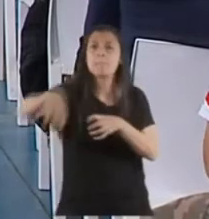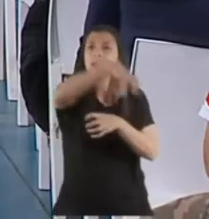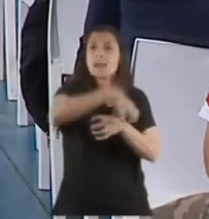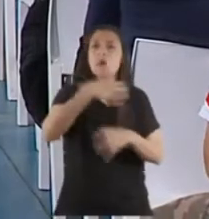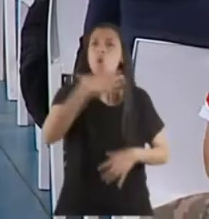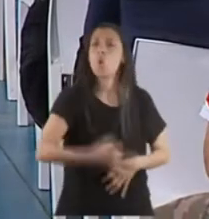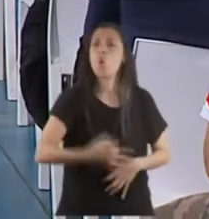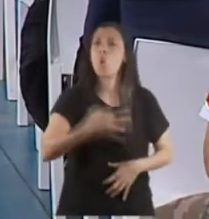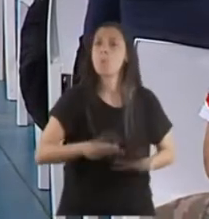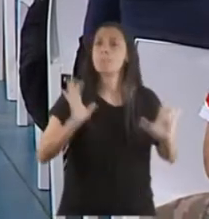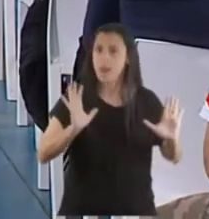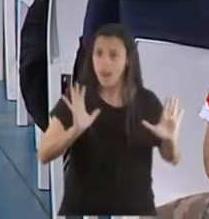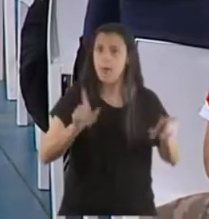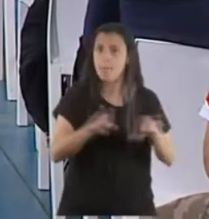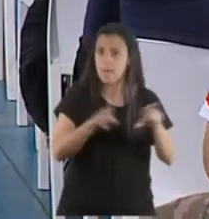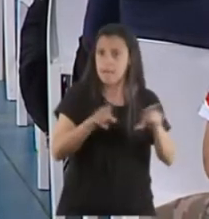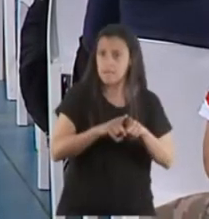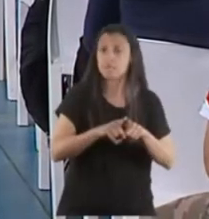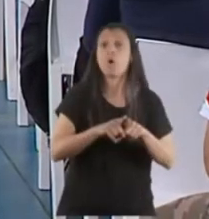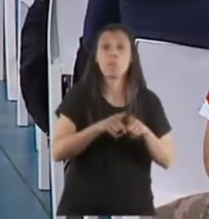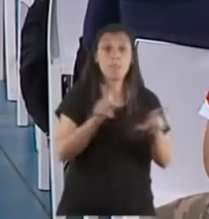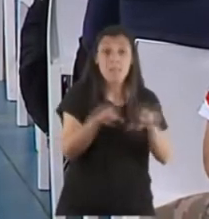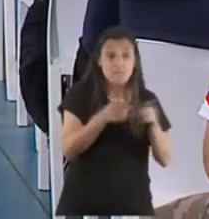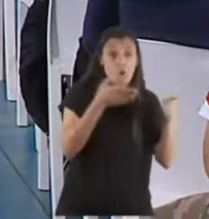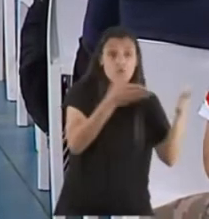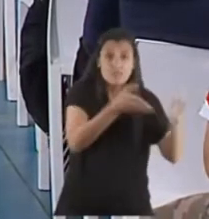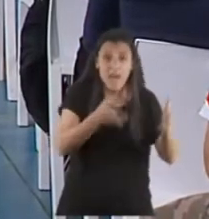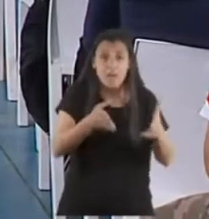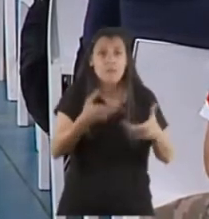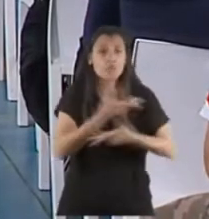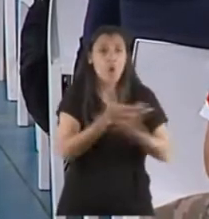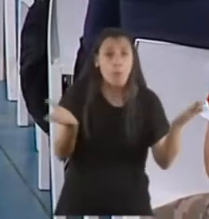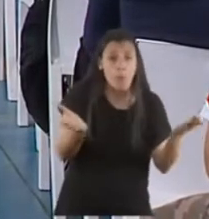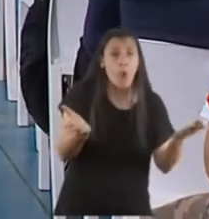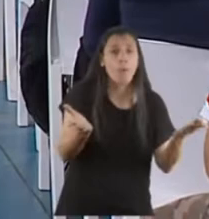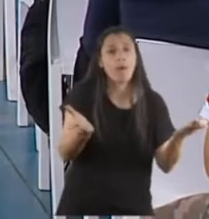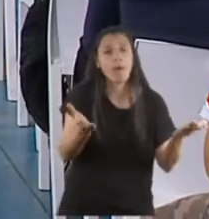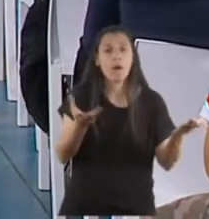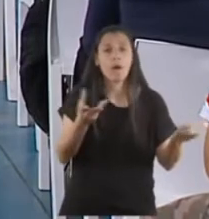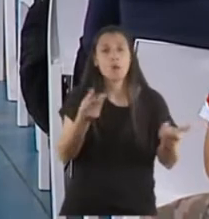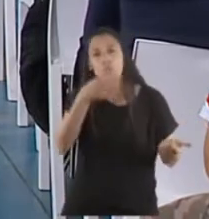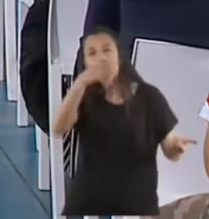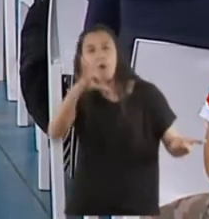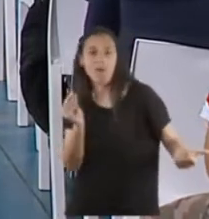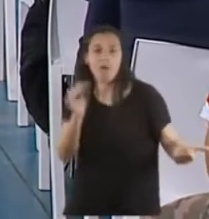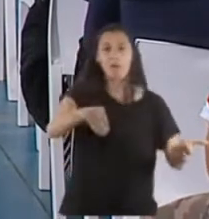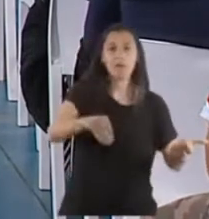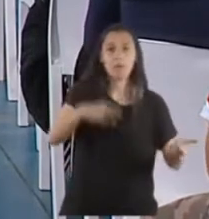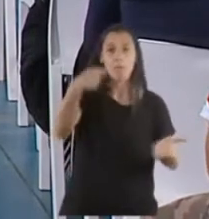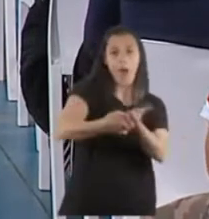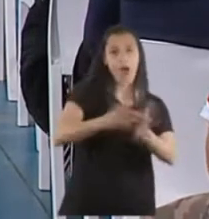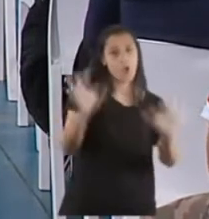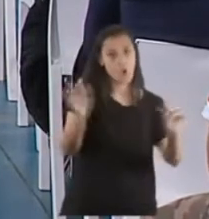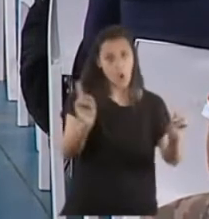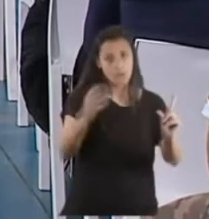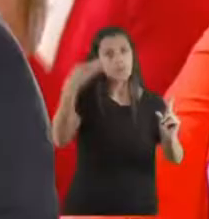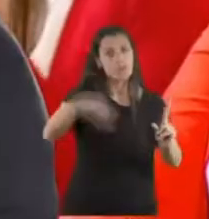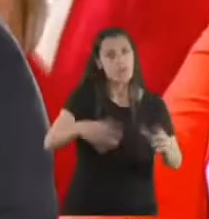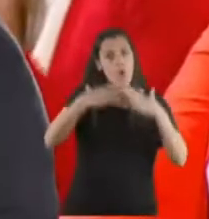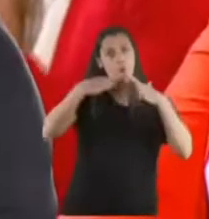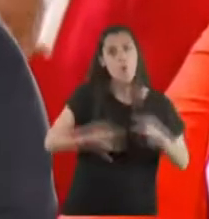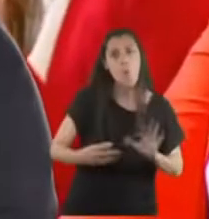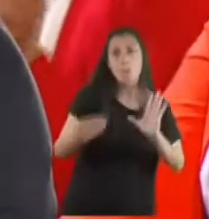que ninguno de los prestadores de servicios públicos se pase de vivo y le quiera cobrar a los clubes lo que no